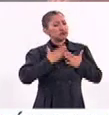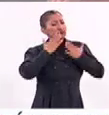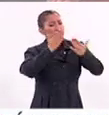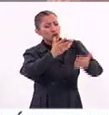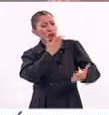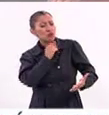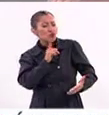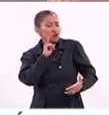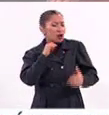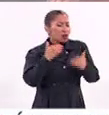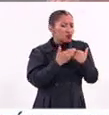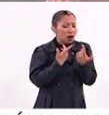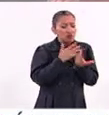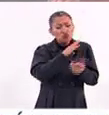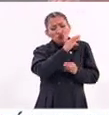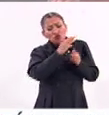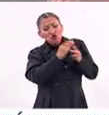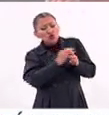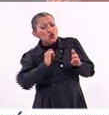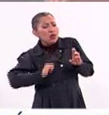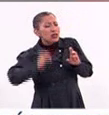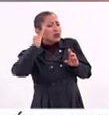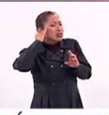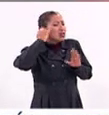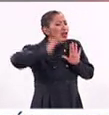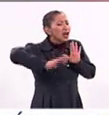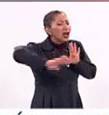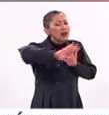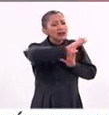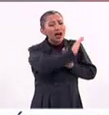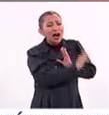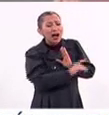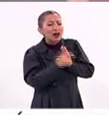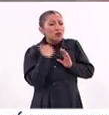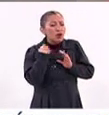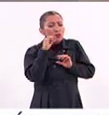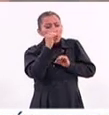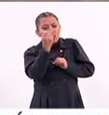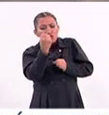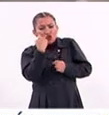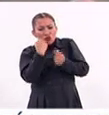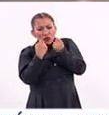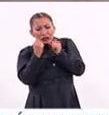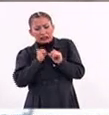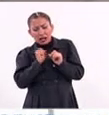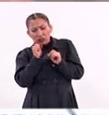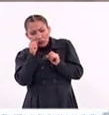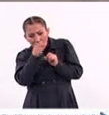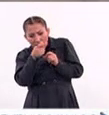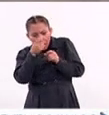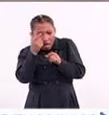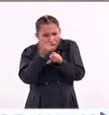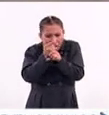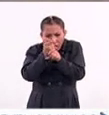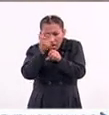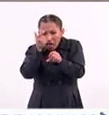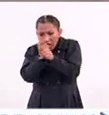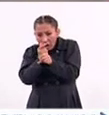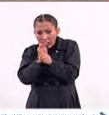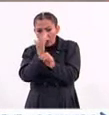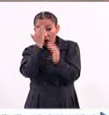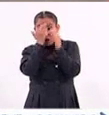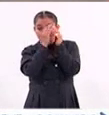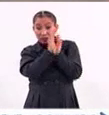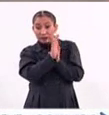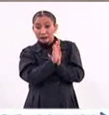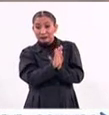entre ellos, entre ese mundo prehispánico que llega a cuentagotas a través de los siglos, el